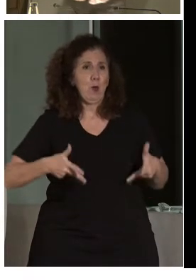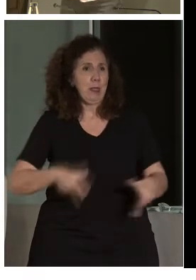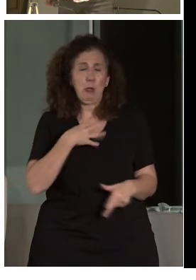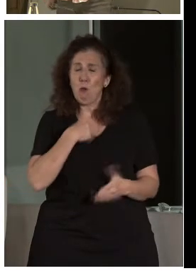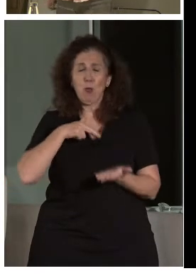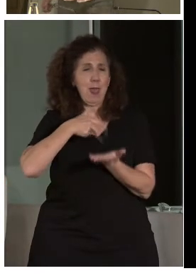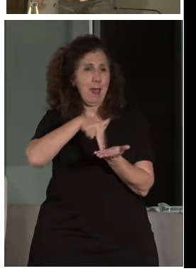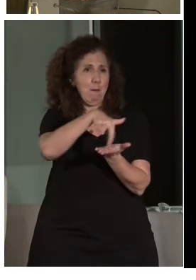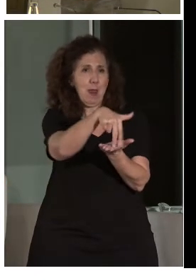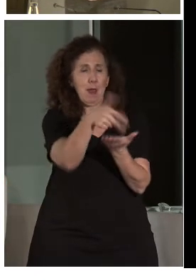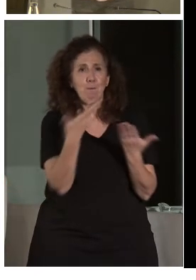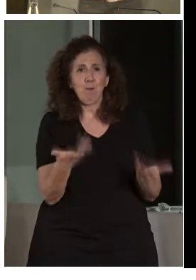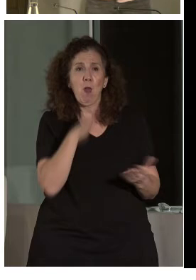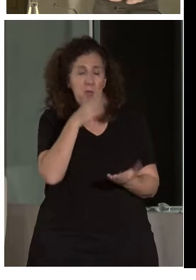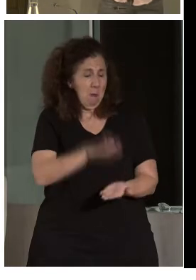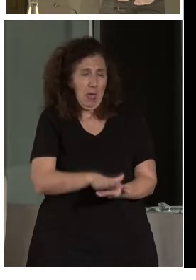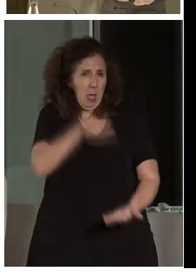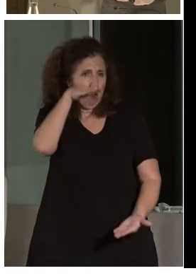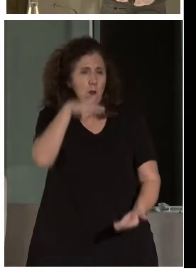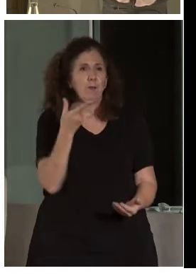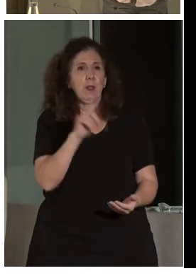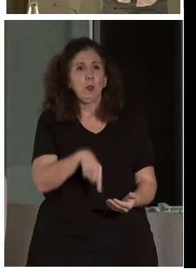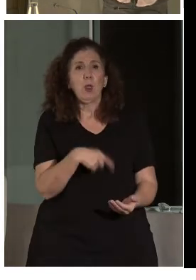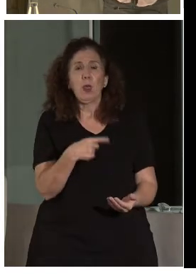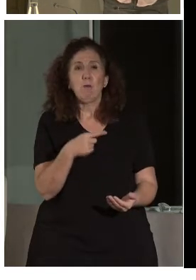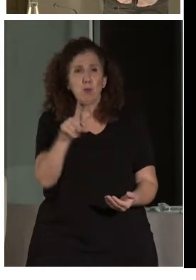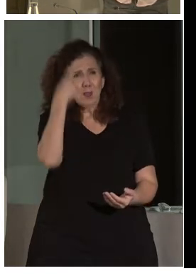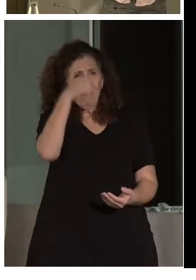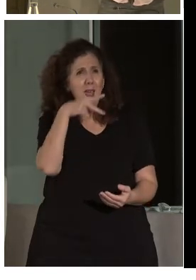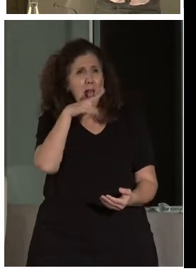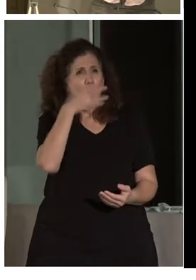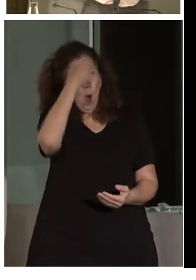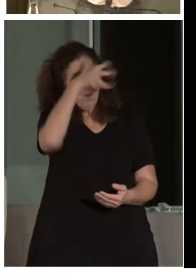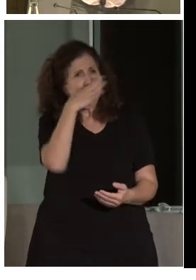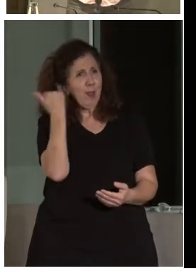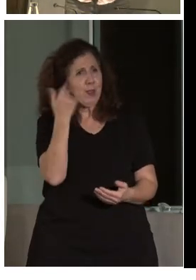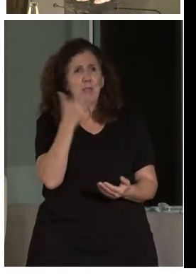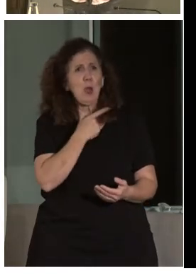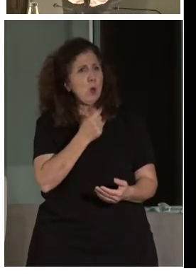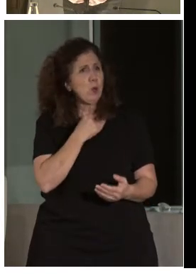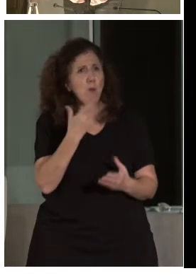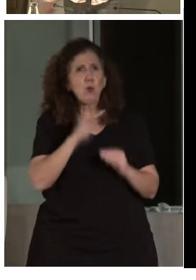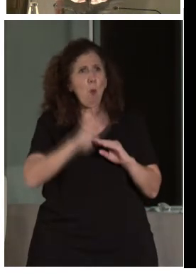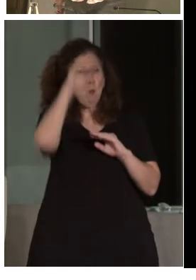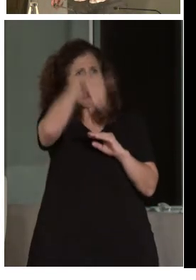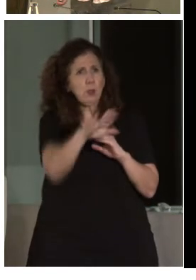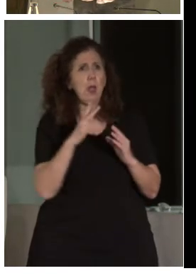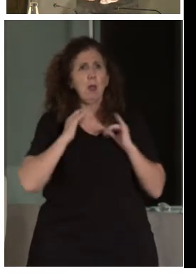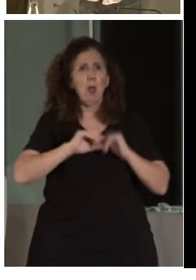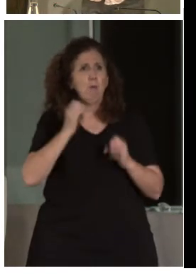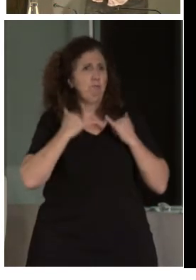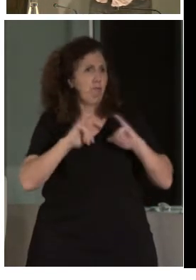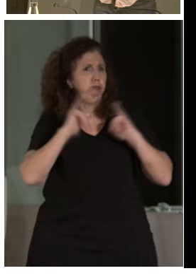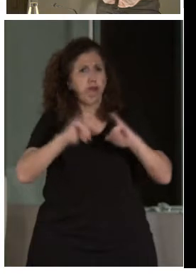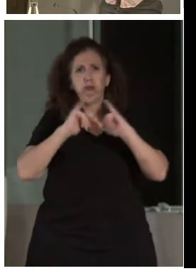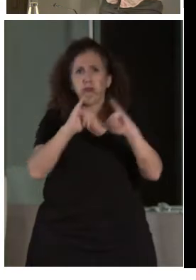desde pequeñito, ¿no? Entonces, era una gente, sabéis que mucho, a los franceses les gusta muchísimo caminar por el monte, sobre todo la gente de los